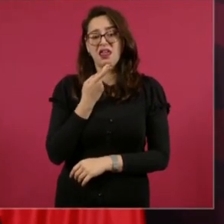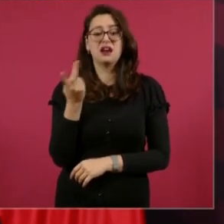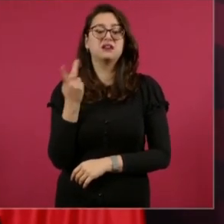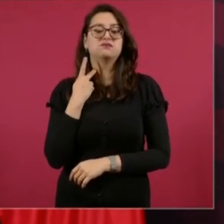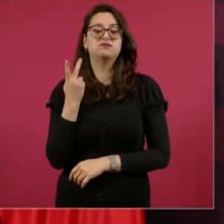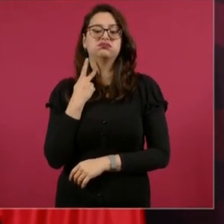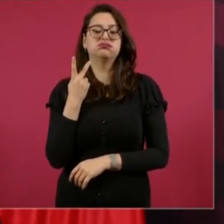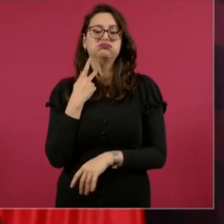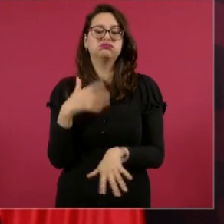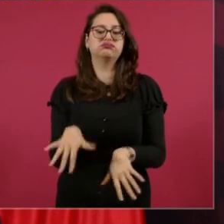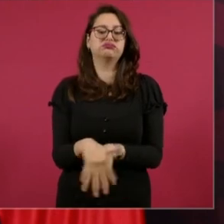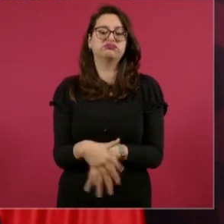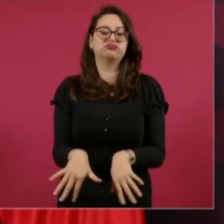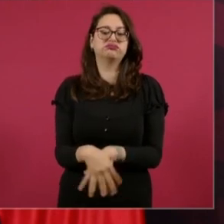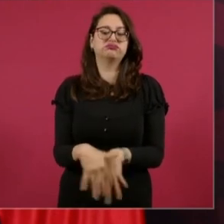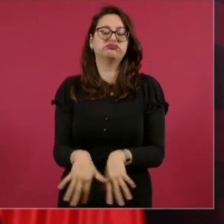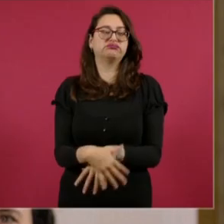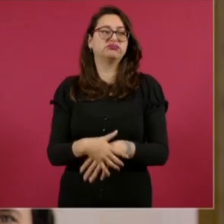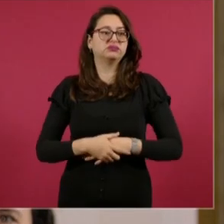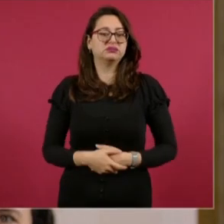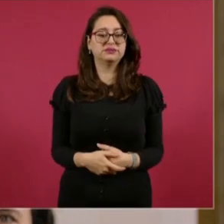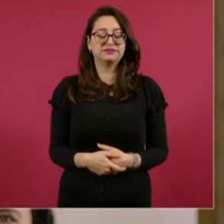No es serio.